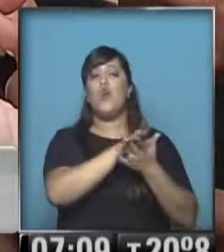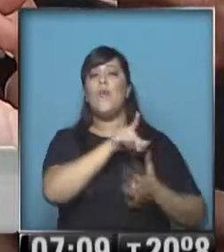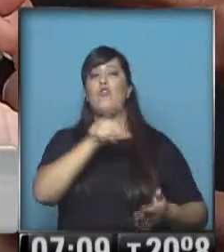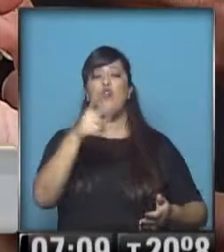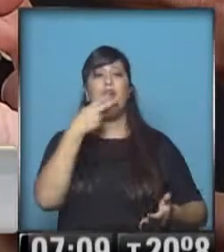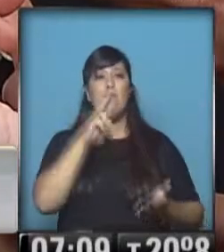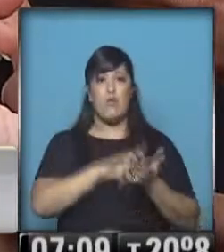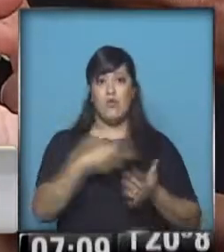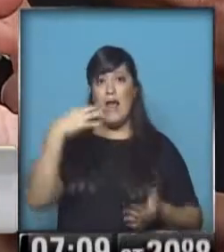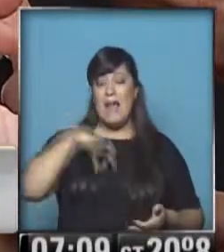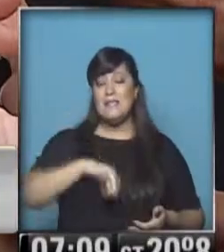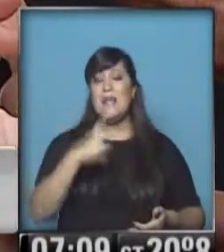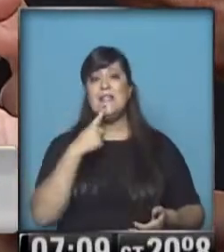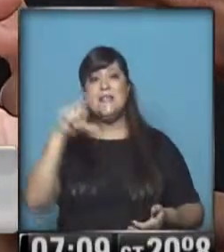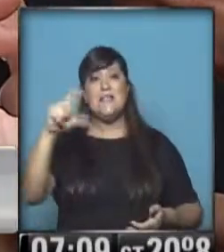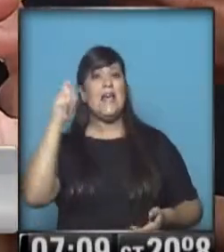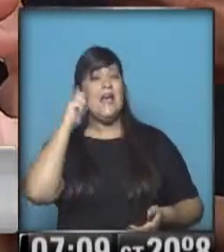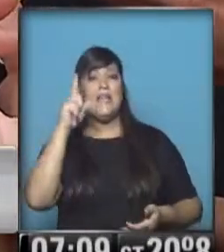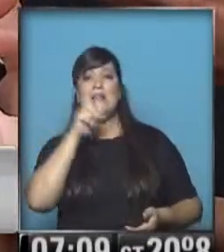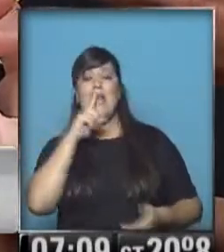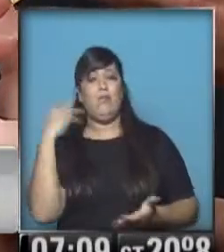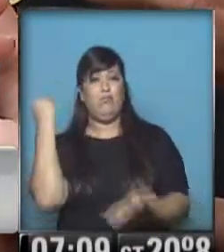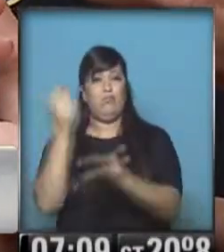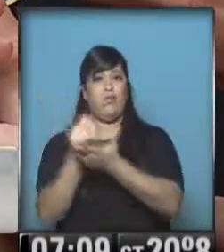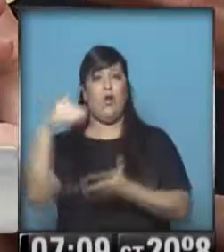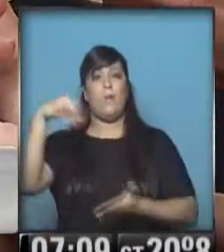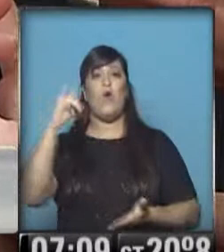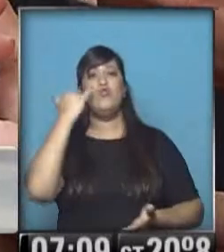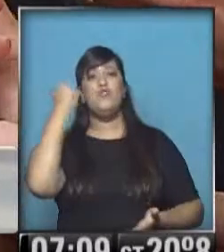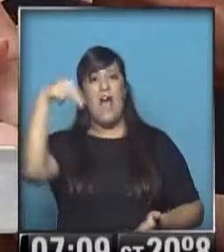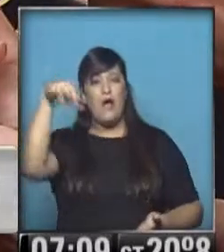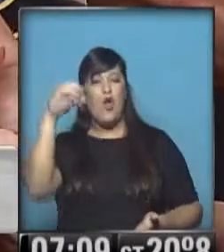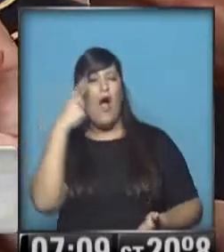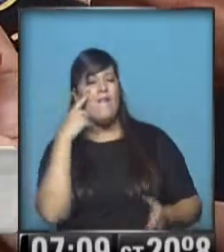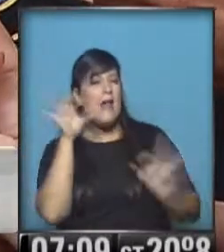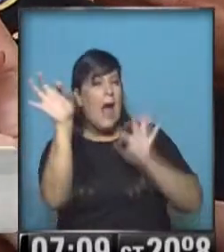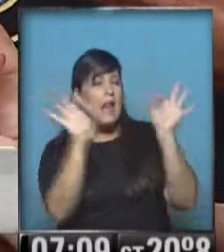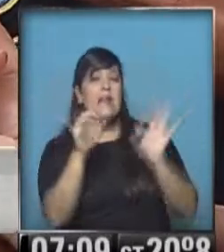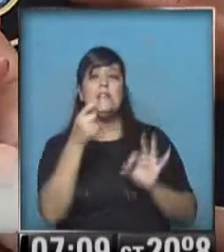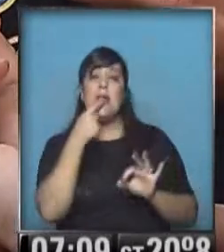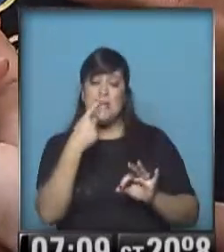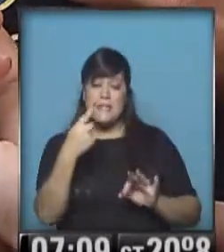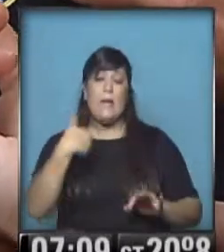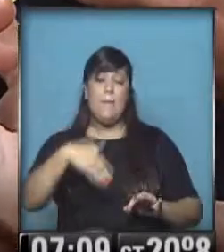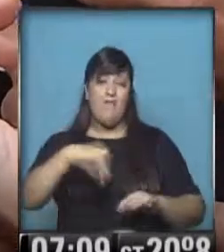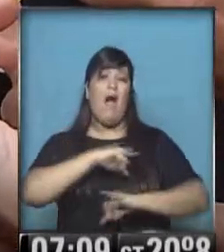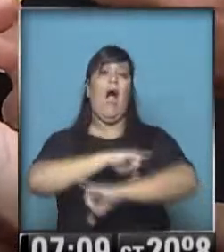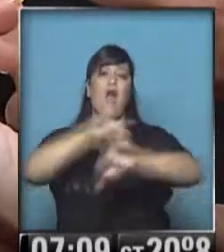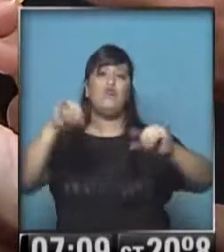Bueno, se espera que la CGT opositora que encabeza Hugo Moyano analice el resultado de la asamblea y anuncie medidas de fuerza.